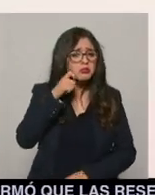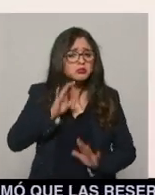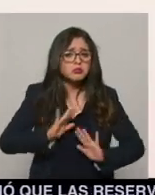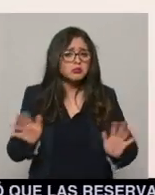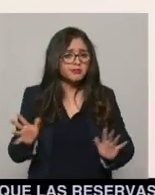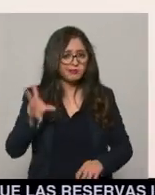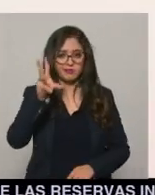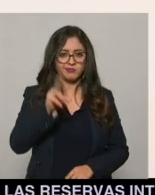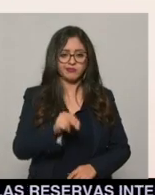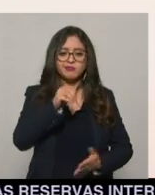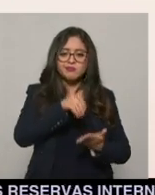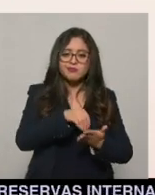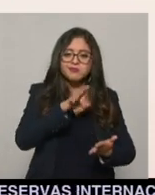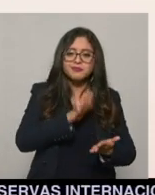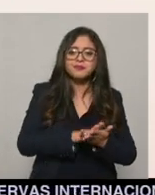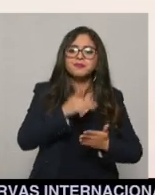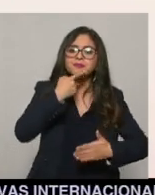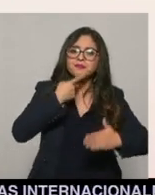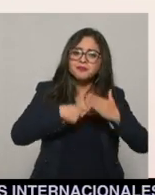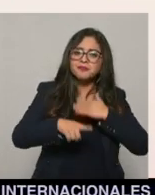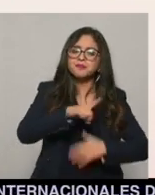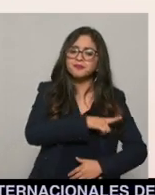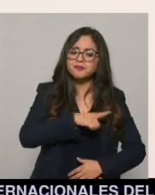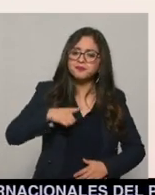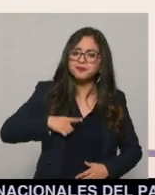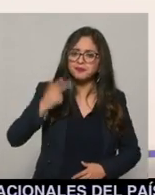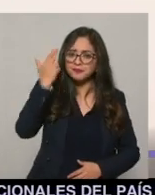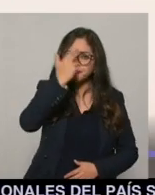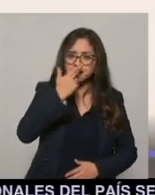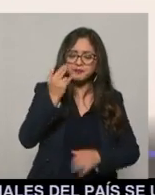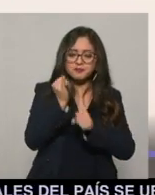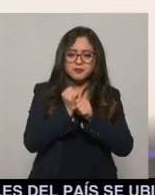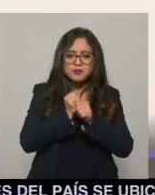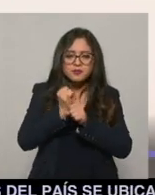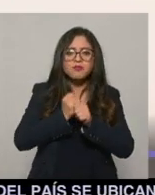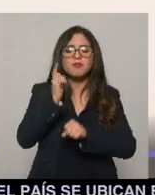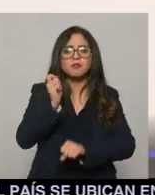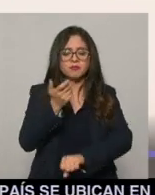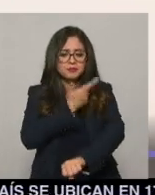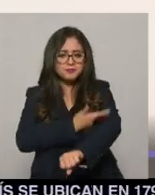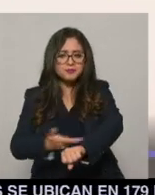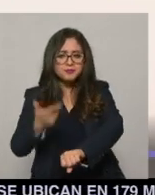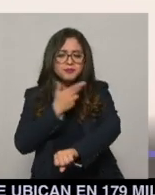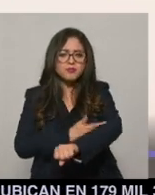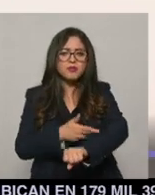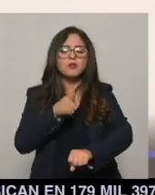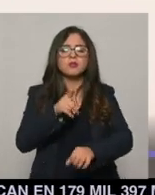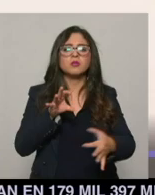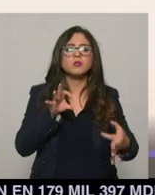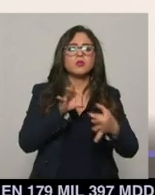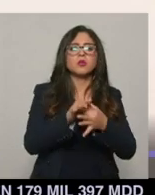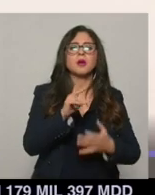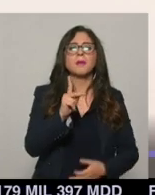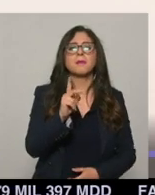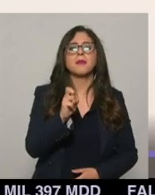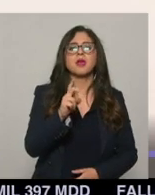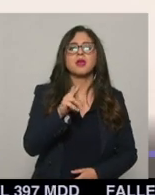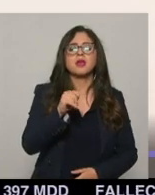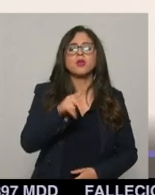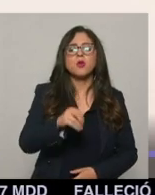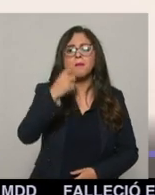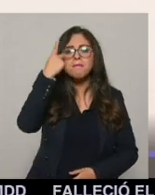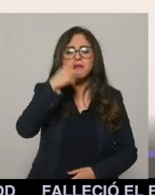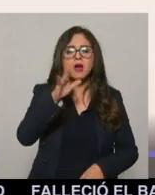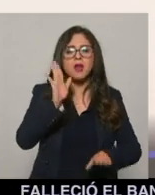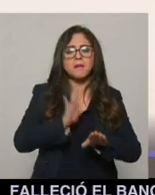que obviamente se tiene que hacer la investigación, se tiene que corroborar con datos periciales, con otros datos que fortalezcan el